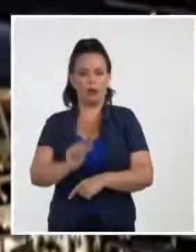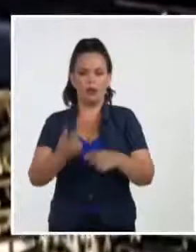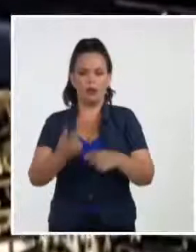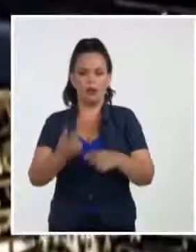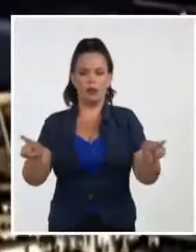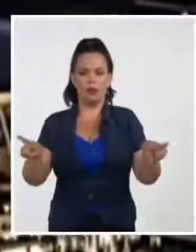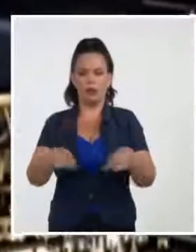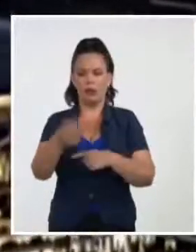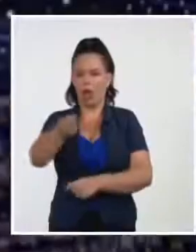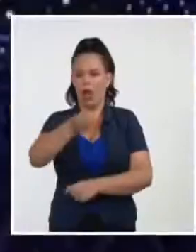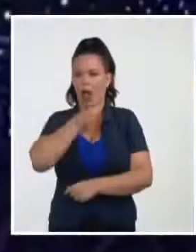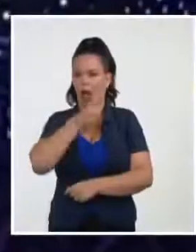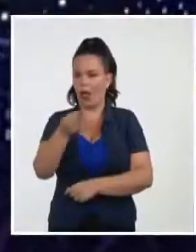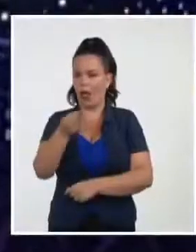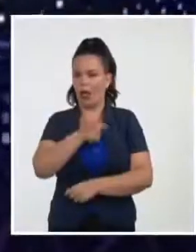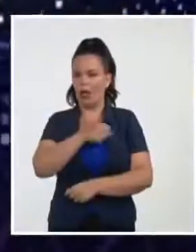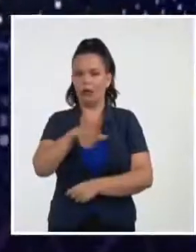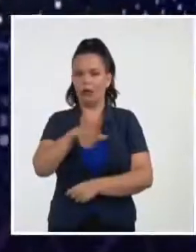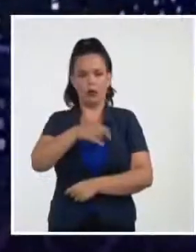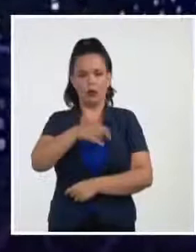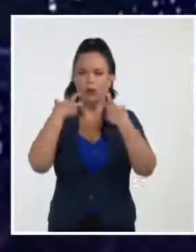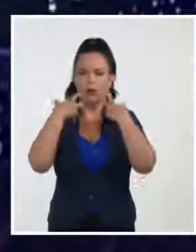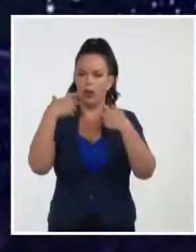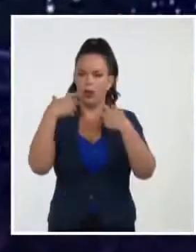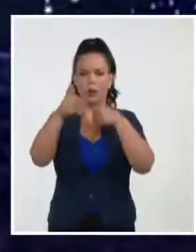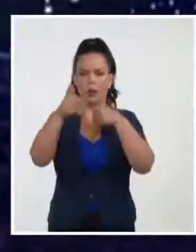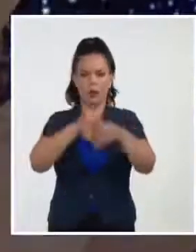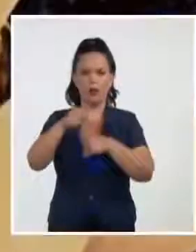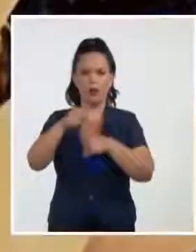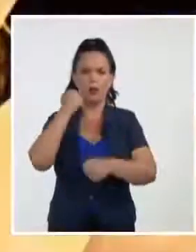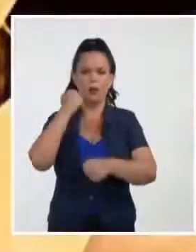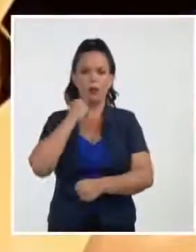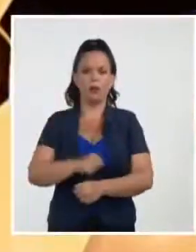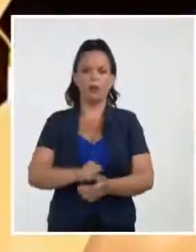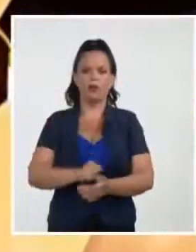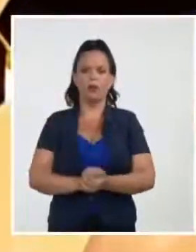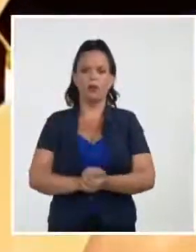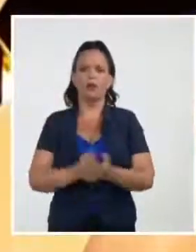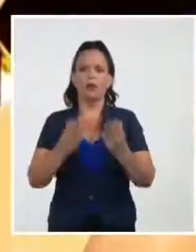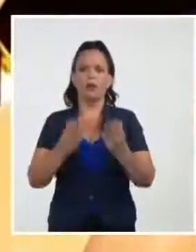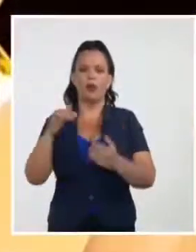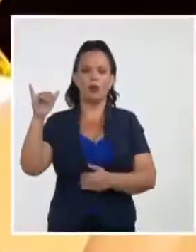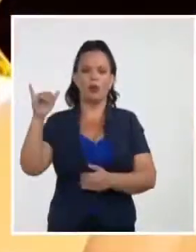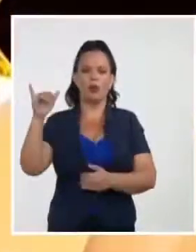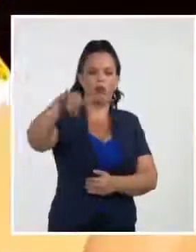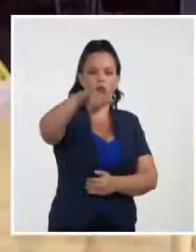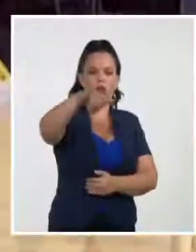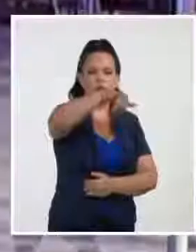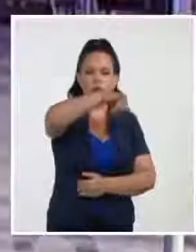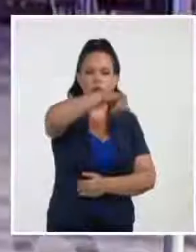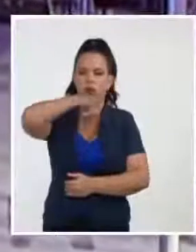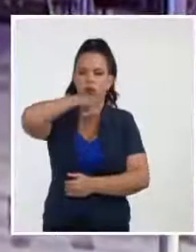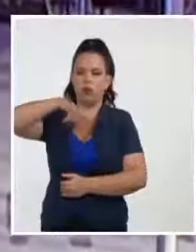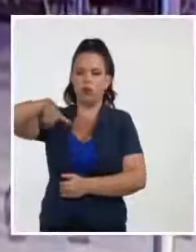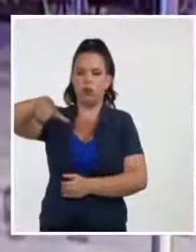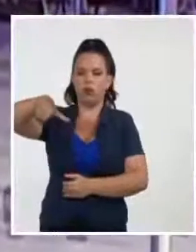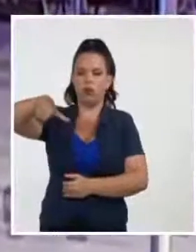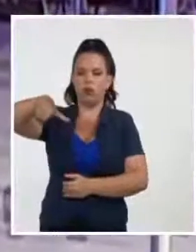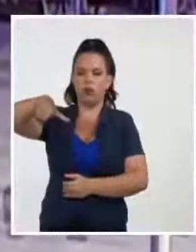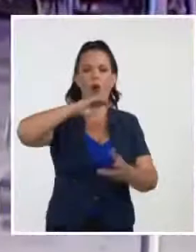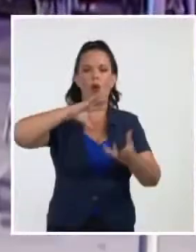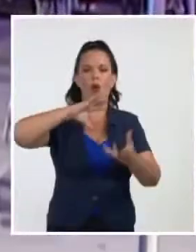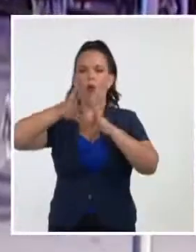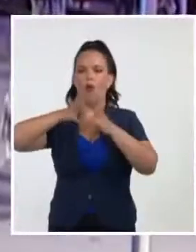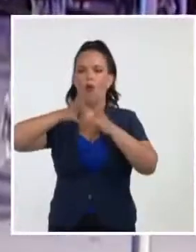de 1.824 drones ofrecieron un espectáculo sobrevolando el recinto deportivo que finalmente cerró la noche